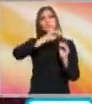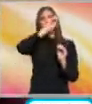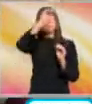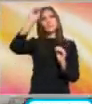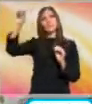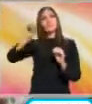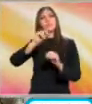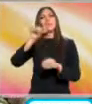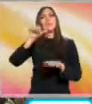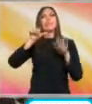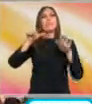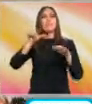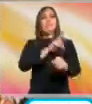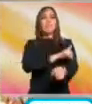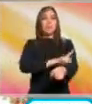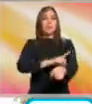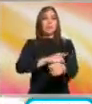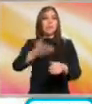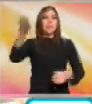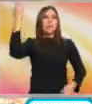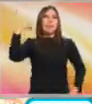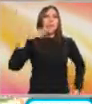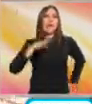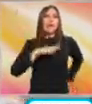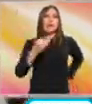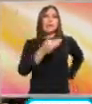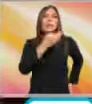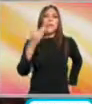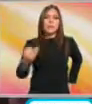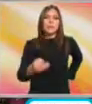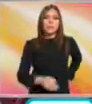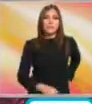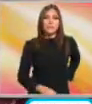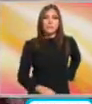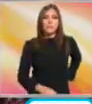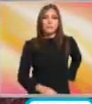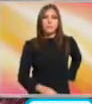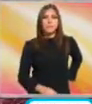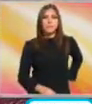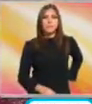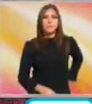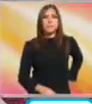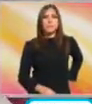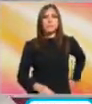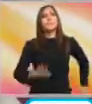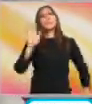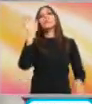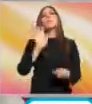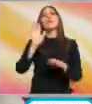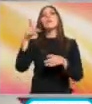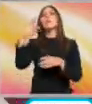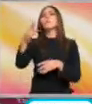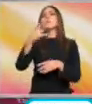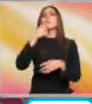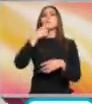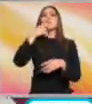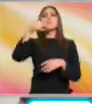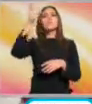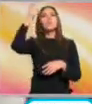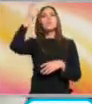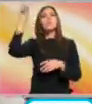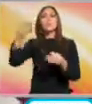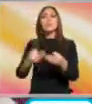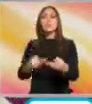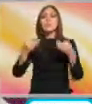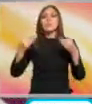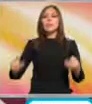que en algún momento tuvieron tierras de labor ejidal. Ah, o sea que es como de pertenencia ejidal y de